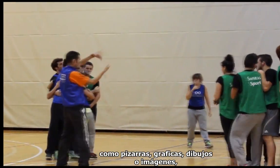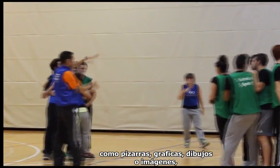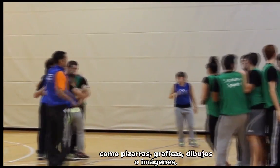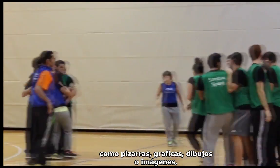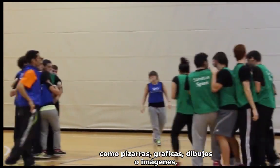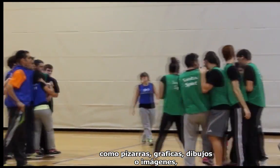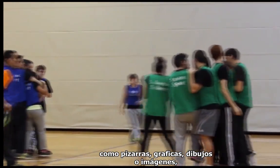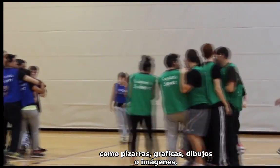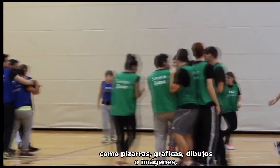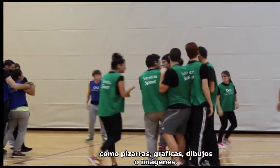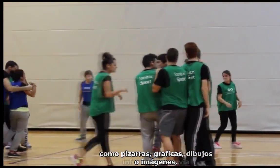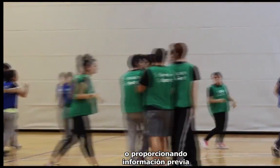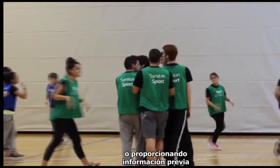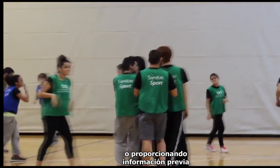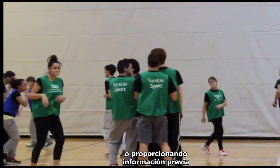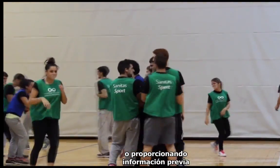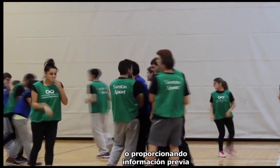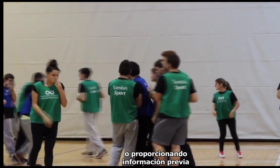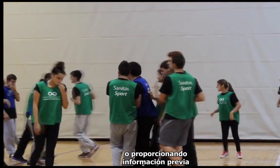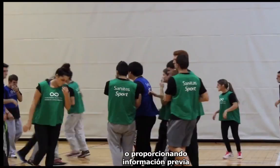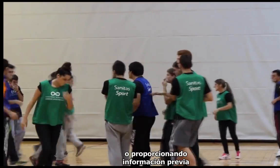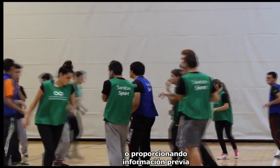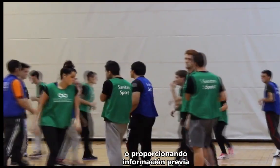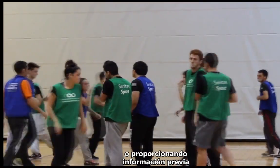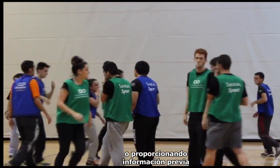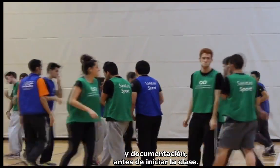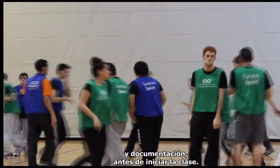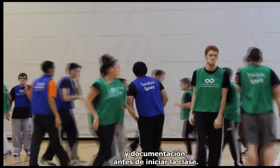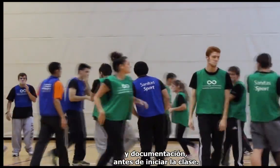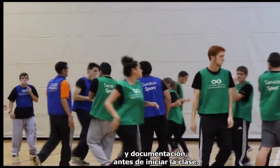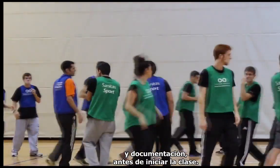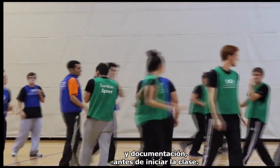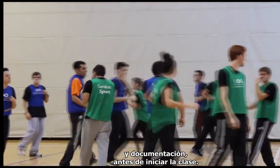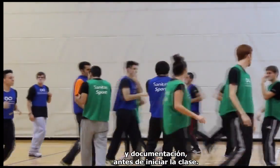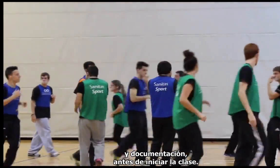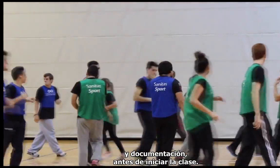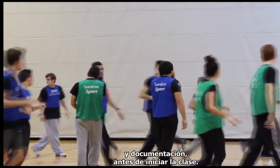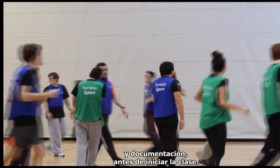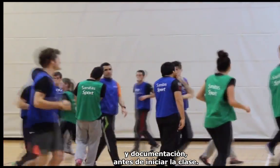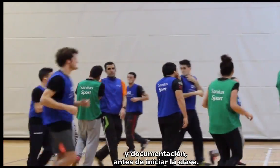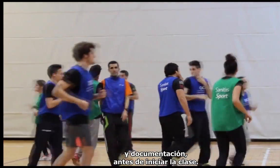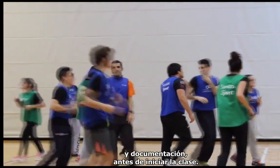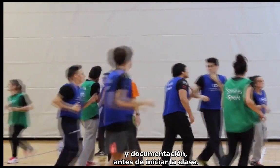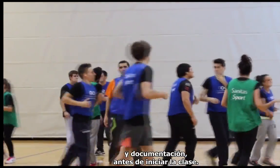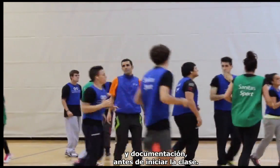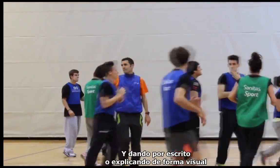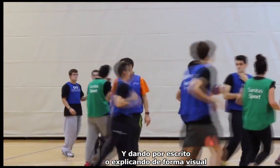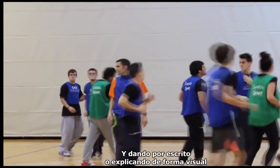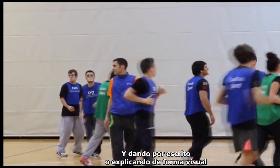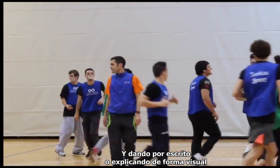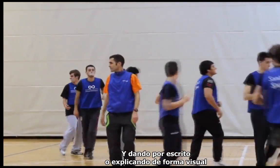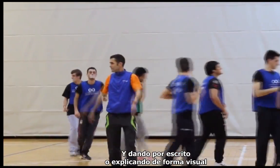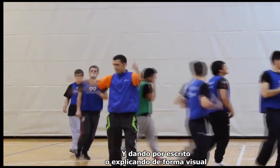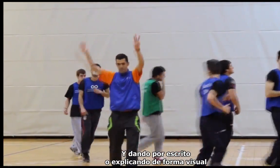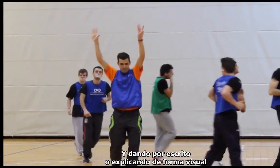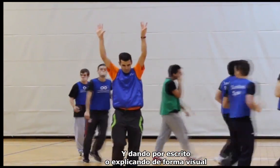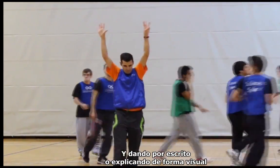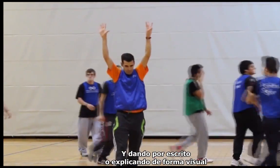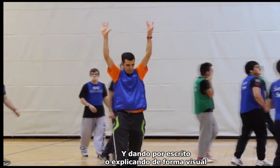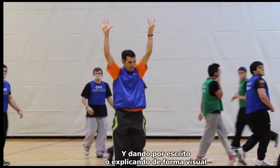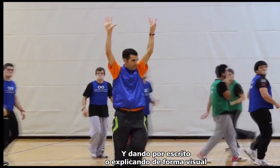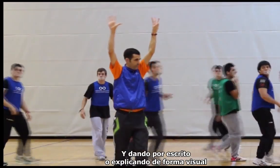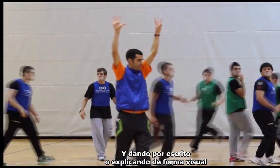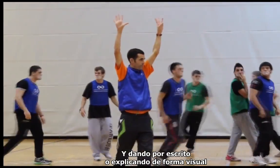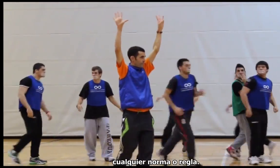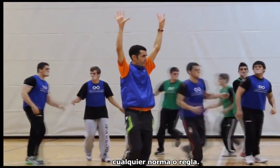gráficas, dibujos o imágenes, o proporcionando información previa y documentación antes de iniciar la clase y dando por escrito o